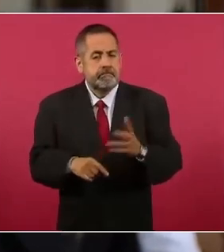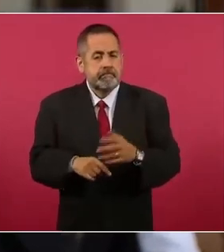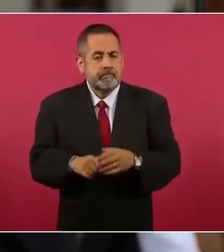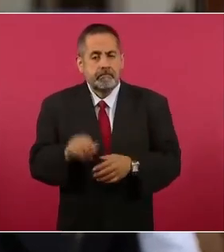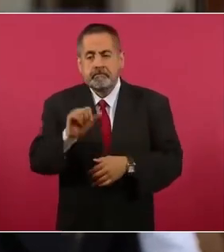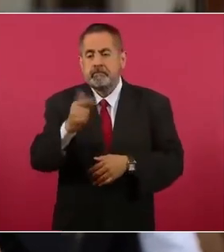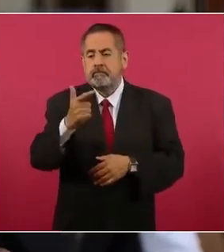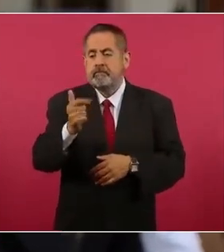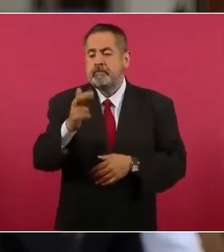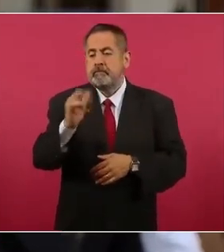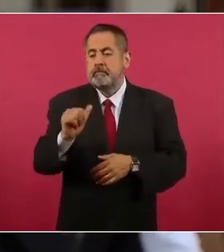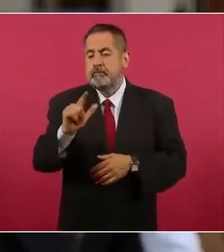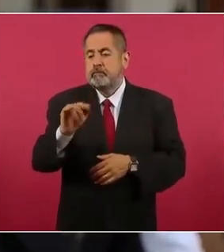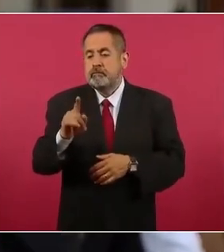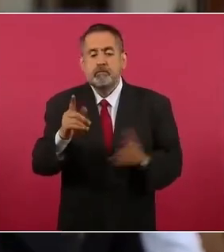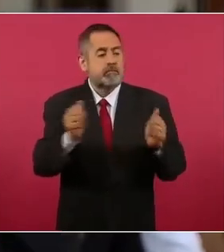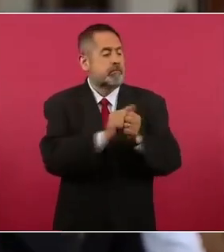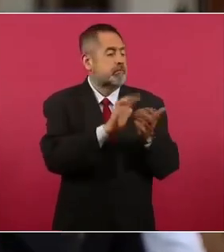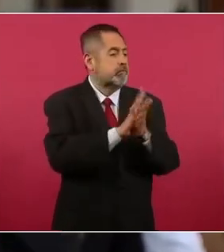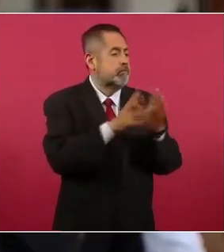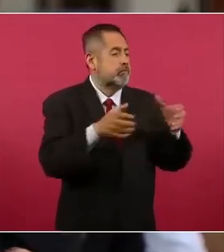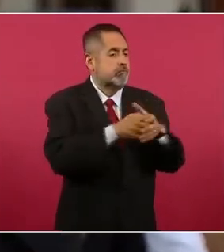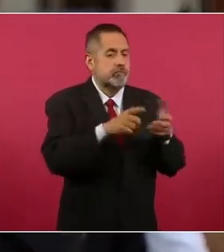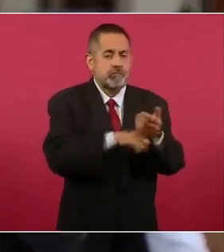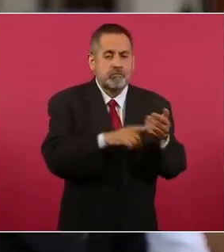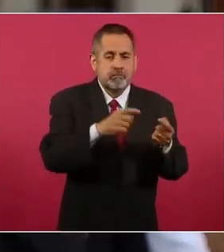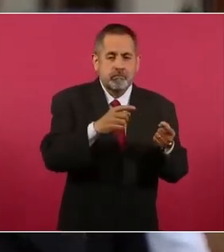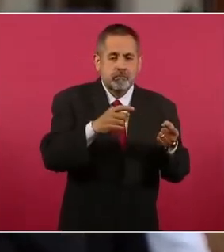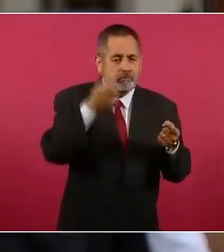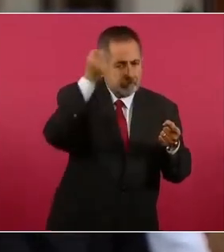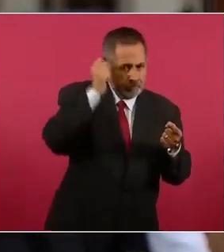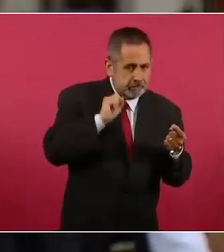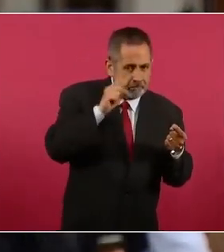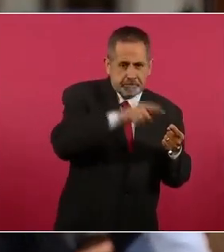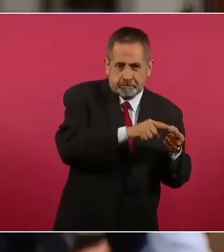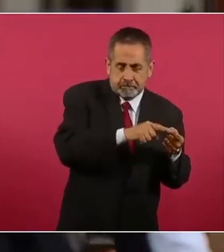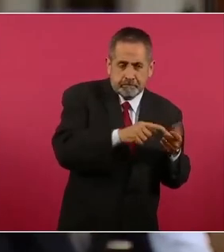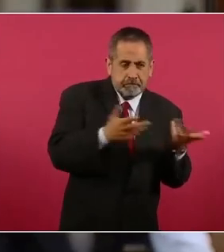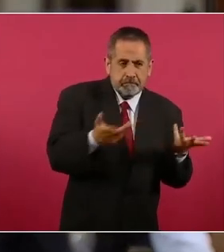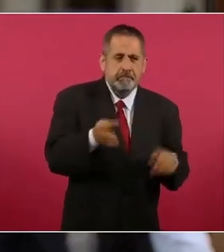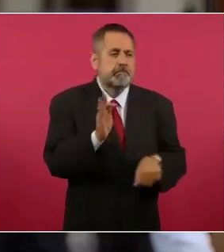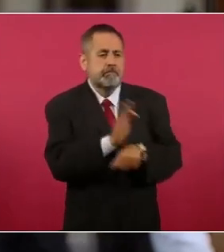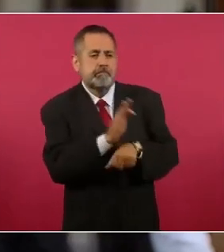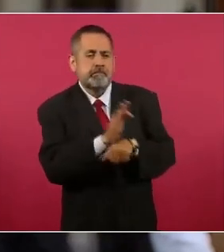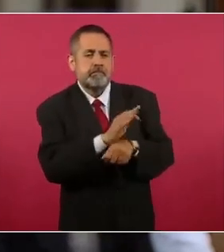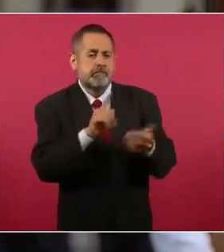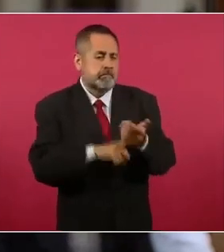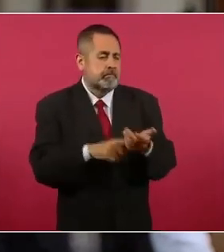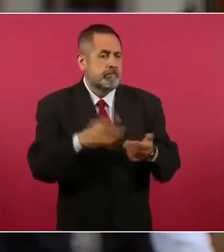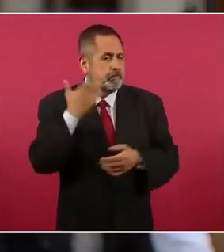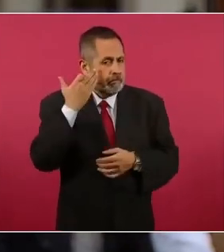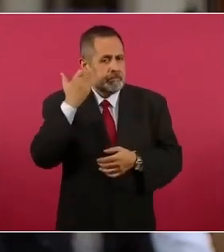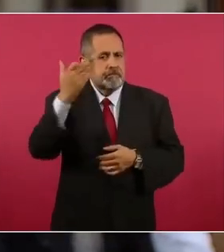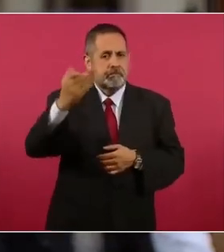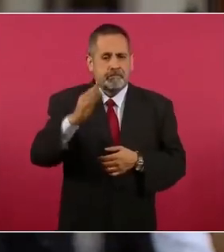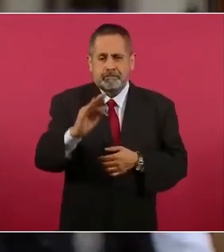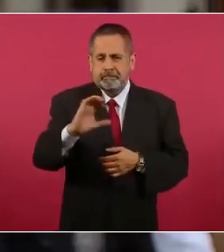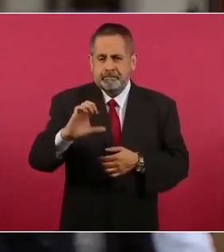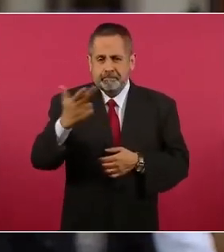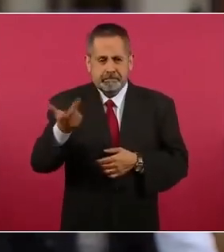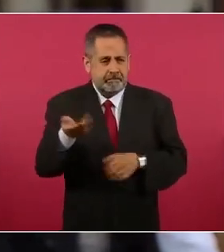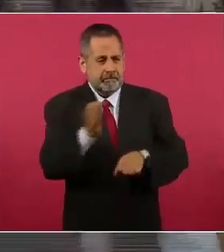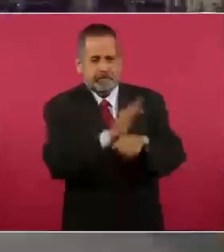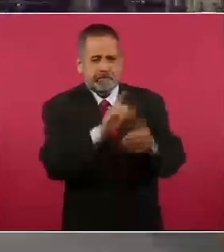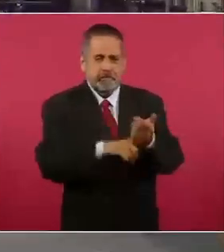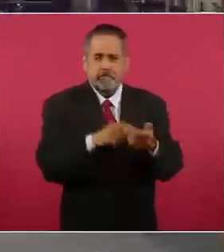por la relación de García Luna con el cártel de Sinaloa, por esta presunta o probable protección que se dio durante el gobierno de Calderón a este